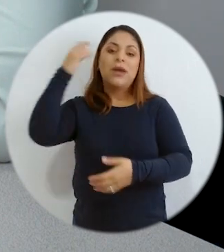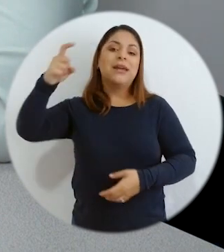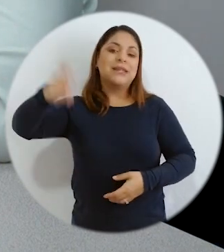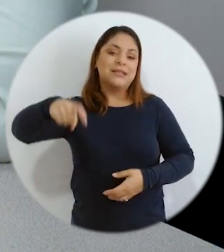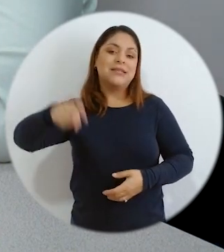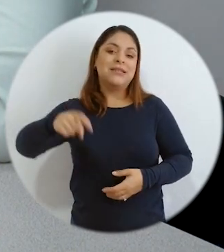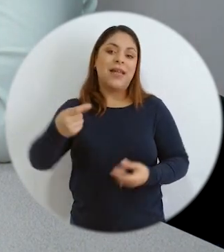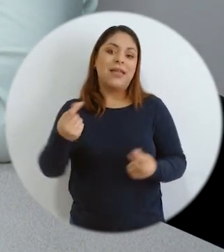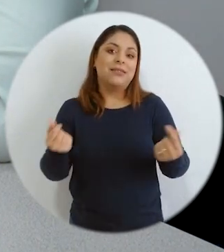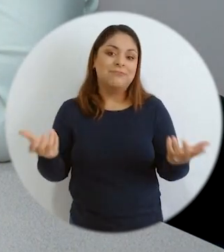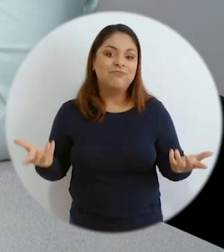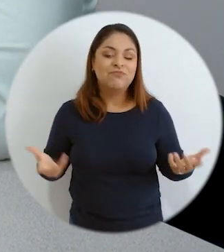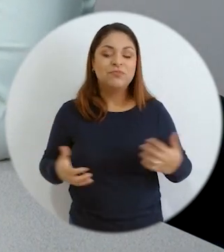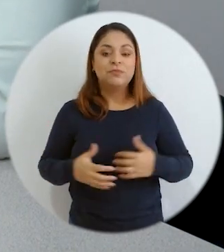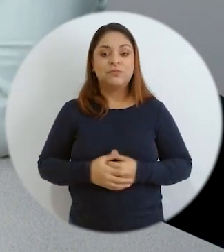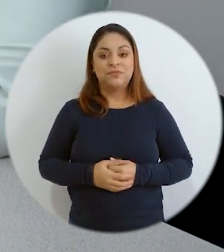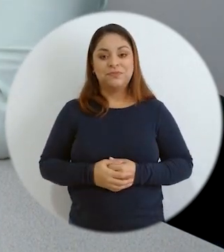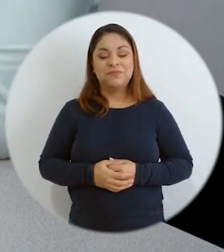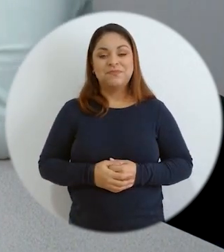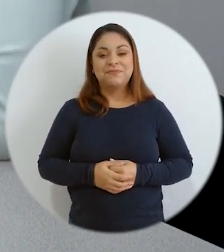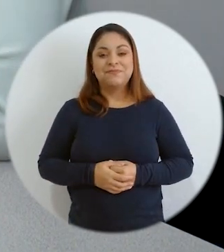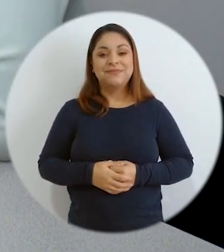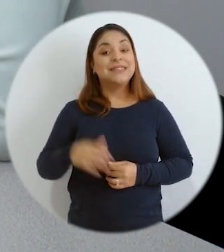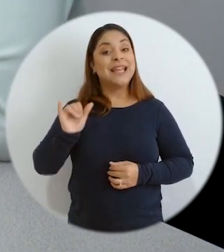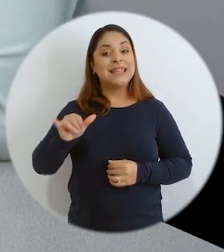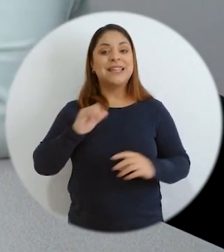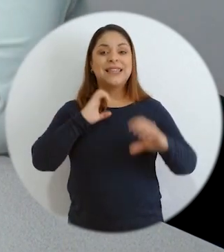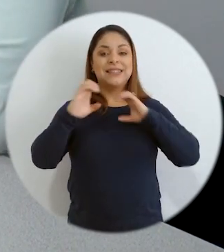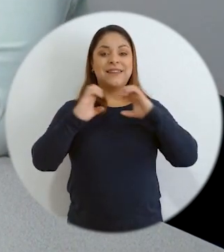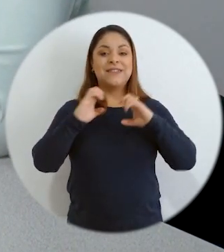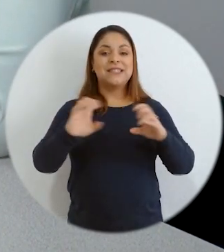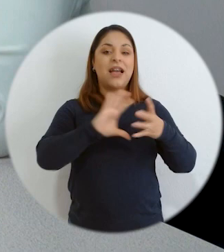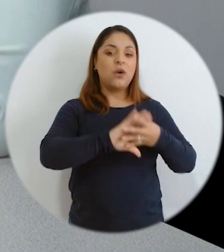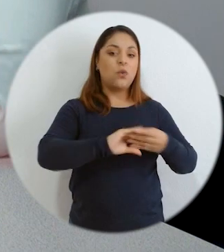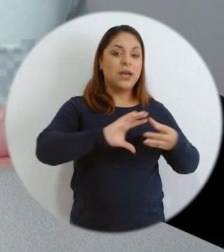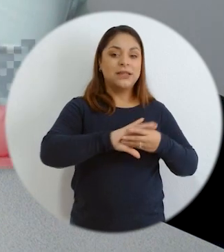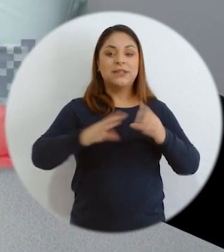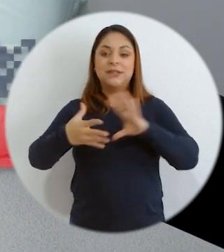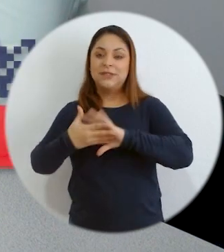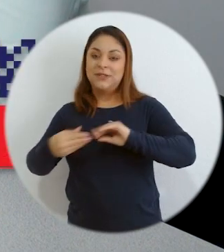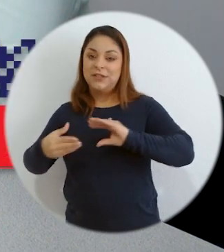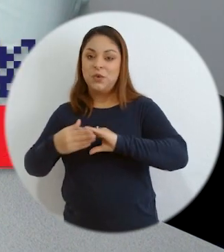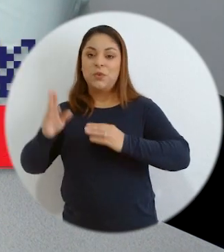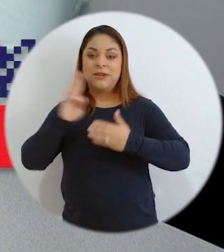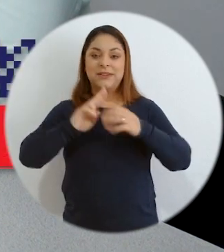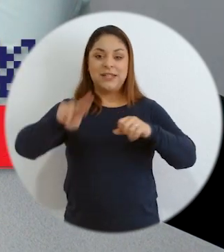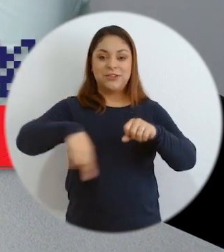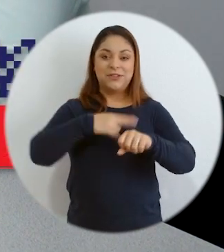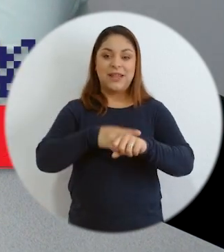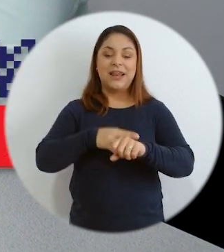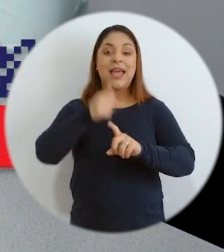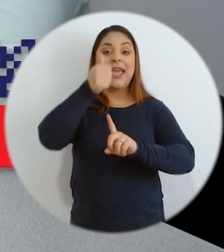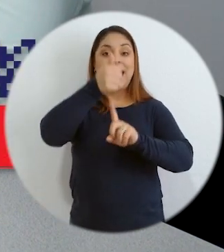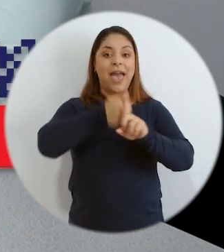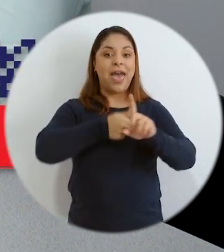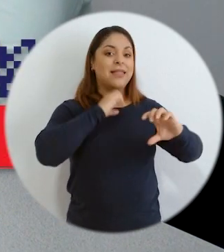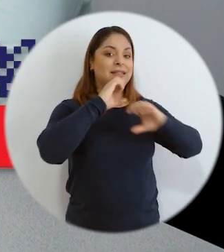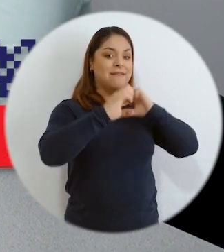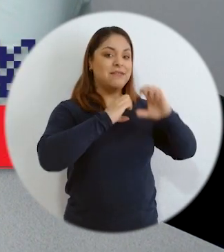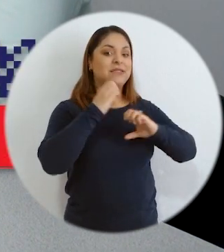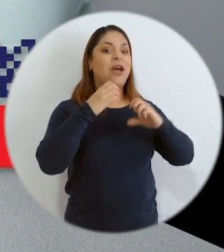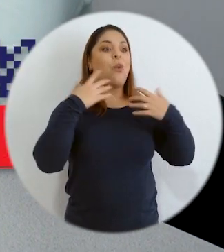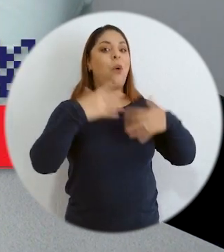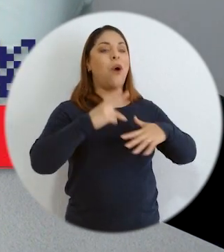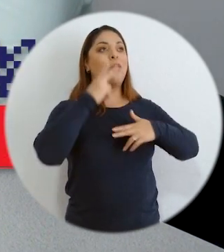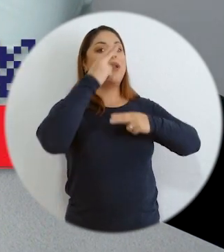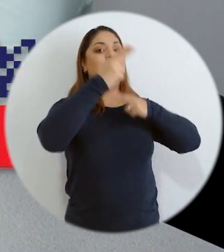recursos económicos, por supuesto. Estos Cuentas y Cuentos, el podcast de la Oficina de Comunicación de la Universidad Nacional, en cada episodio un